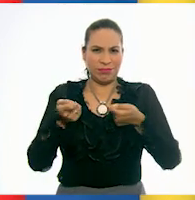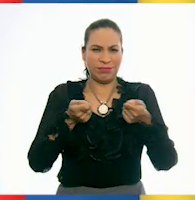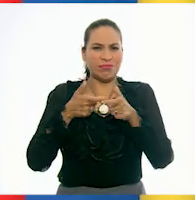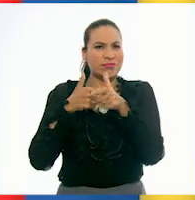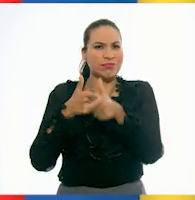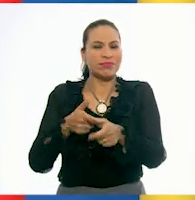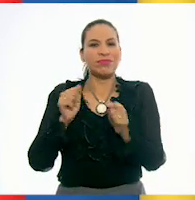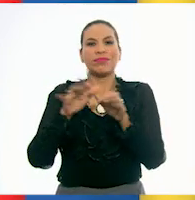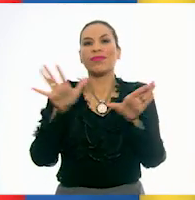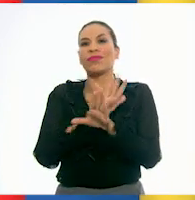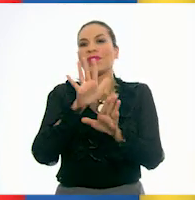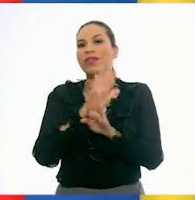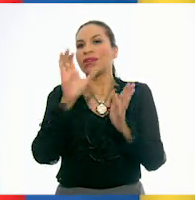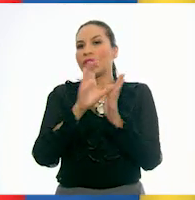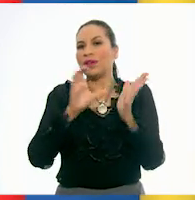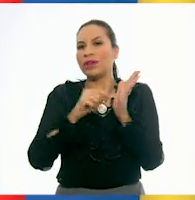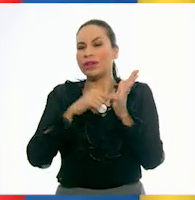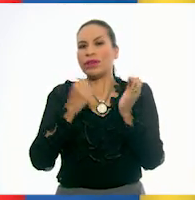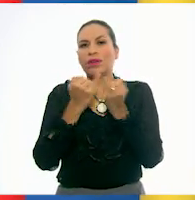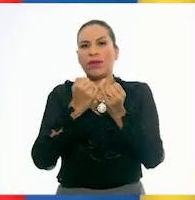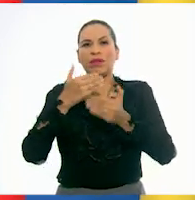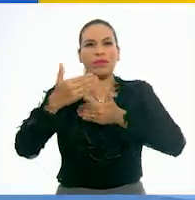constitucional y el proceso de modernización.